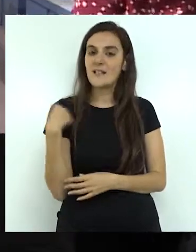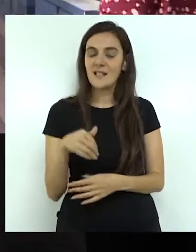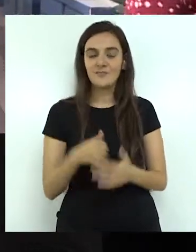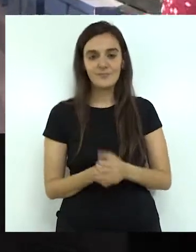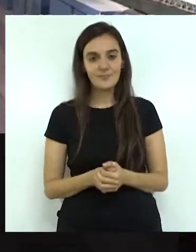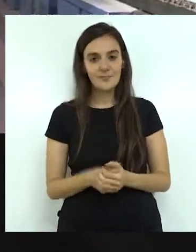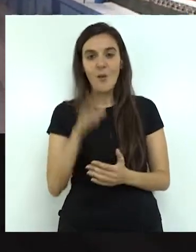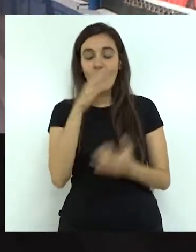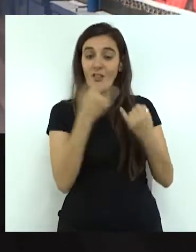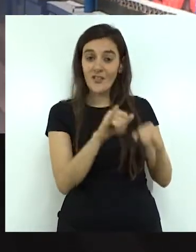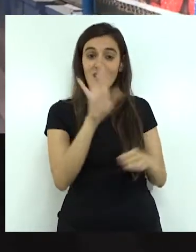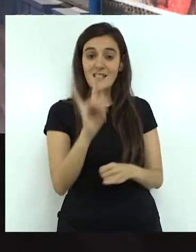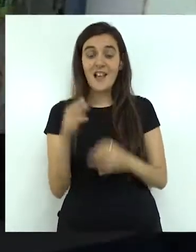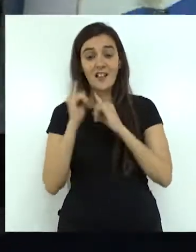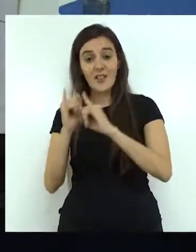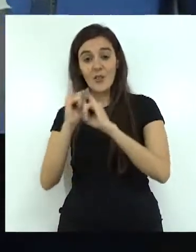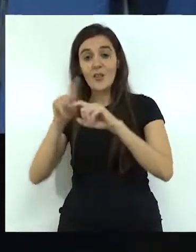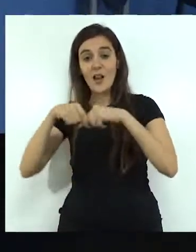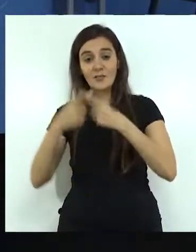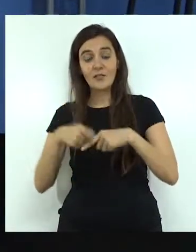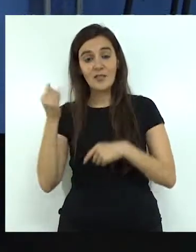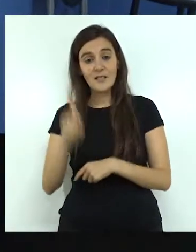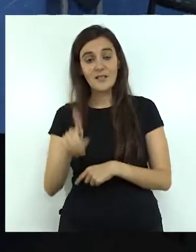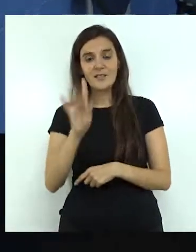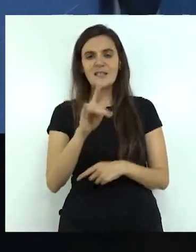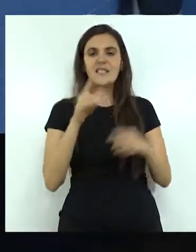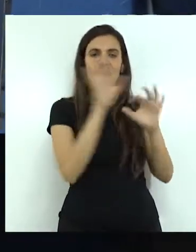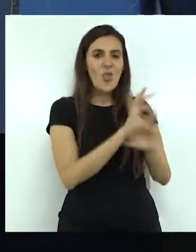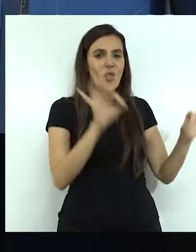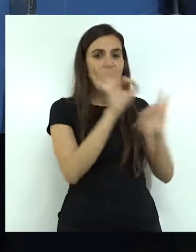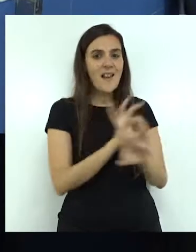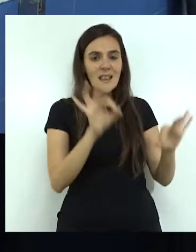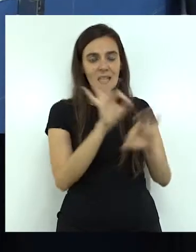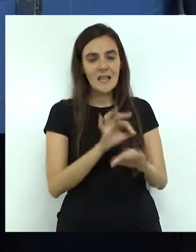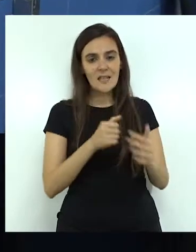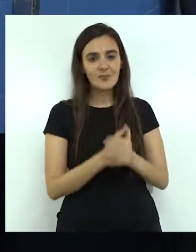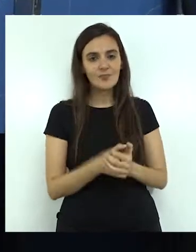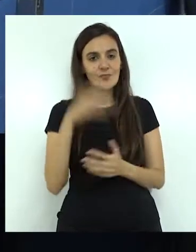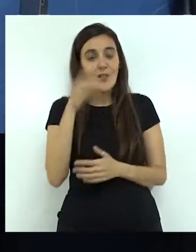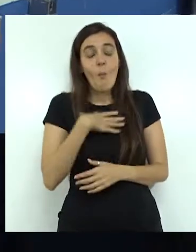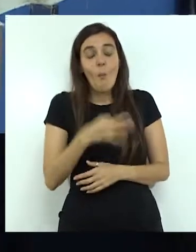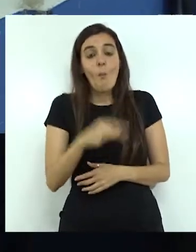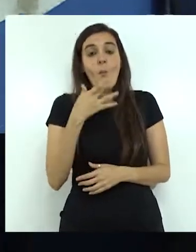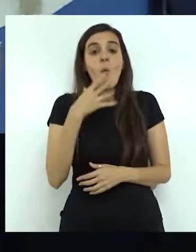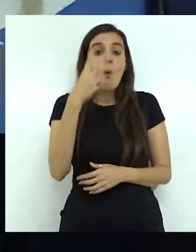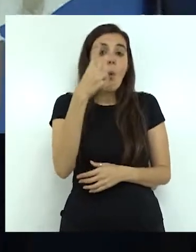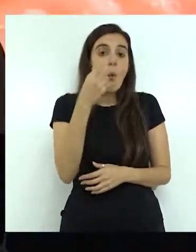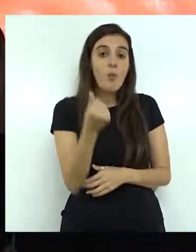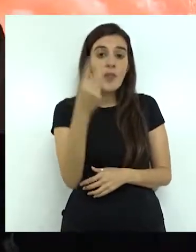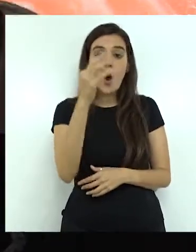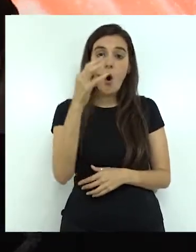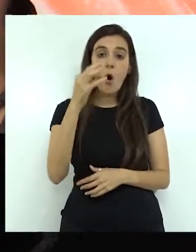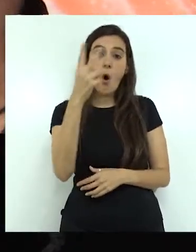hay que disfrutar de la fiesta claro si no hay nadie ya no vienen hasta dentro de un día don omar